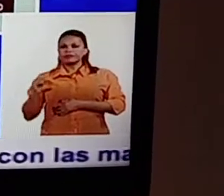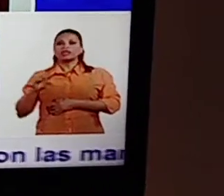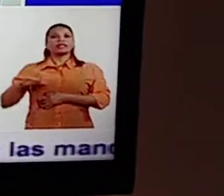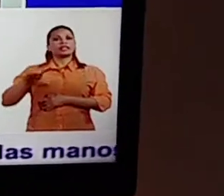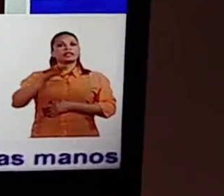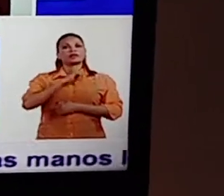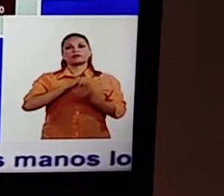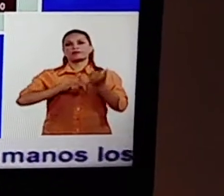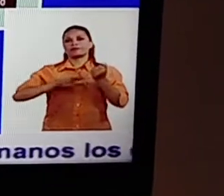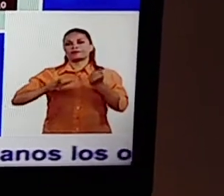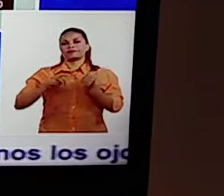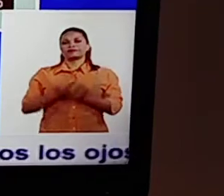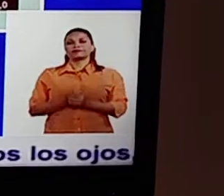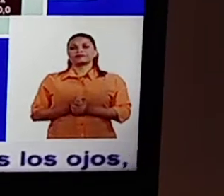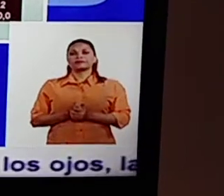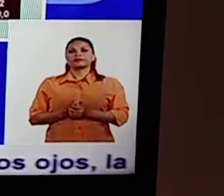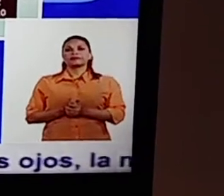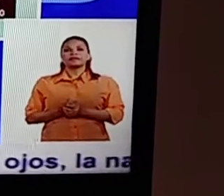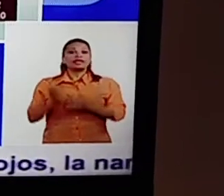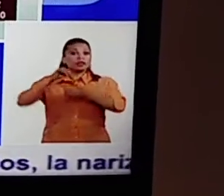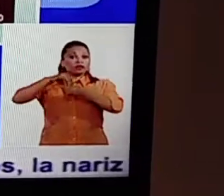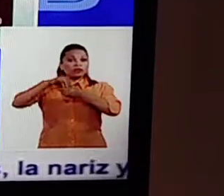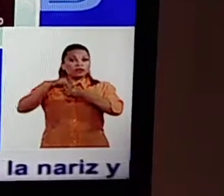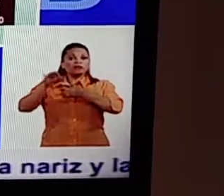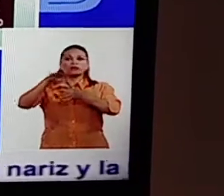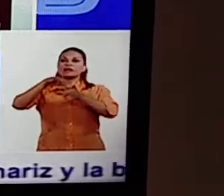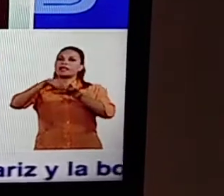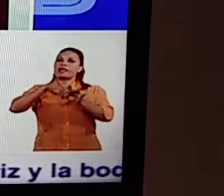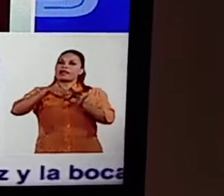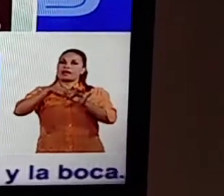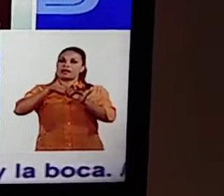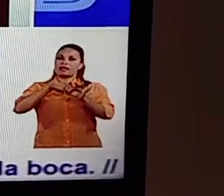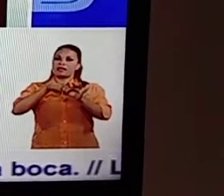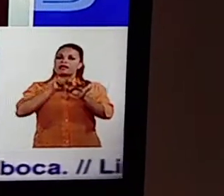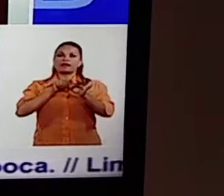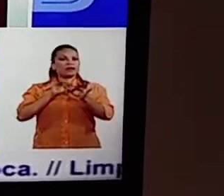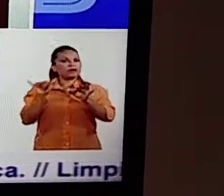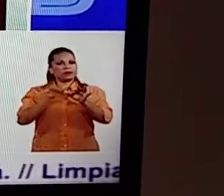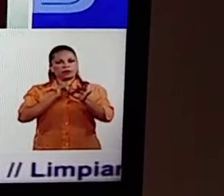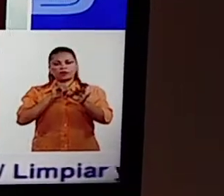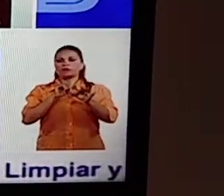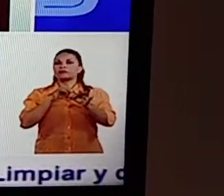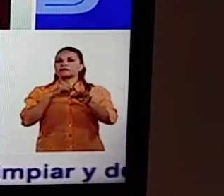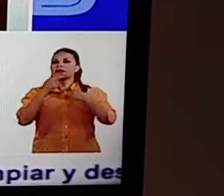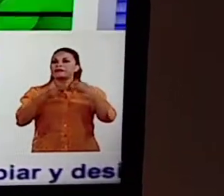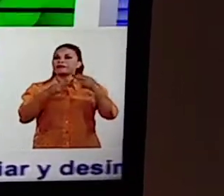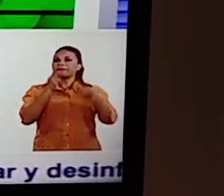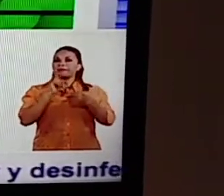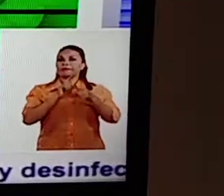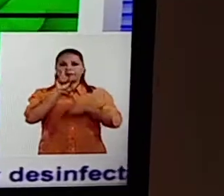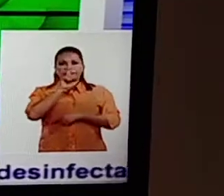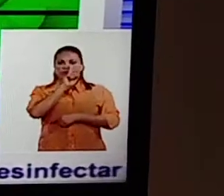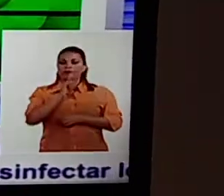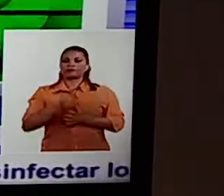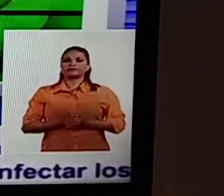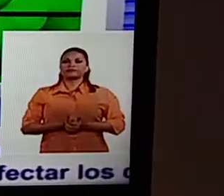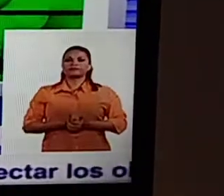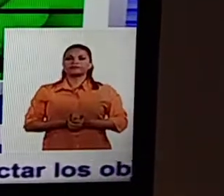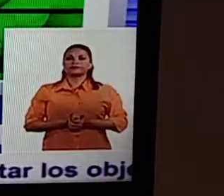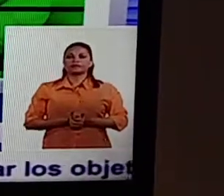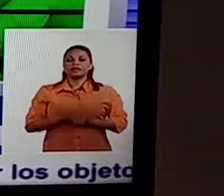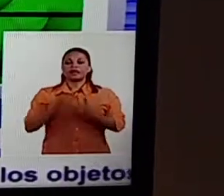territorios, incluyendo el municipio especial Isla de la Juventud. La positividad de Cuba ayer,